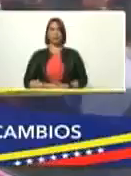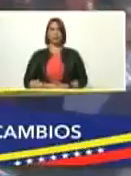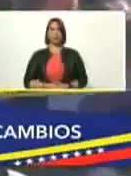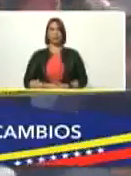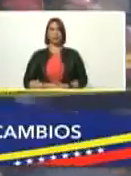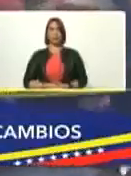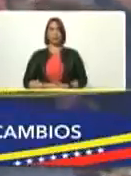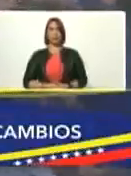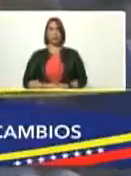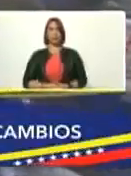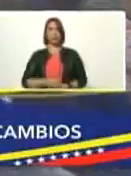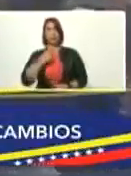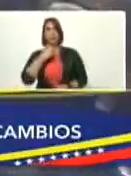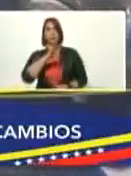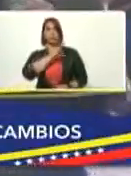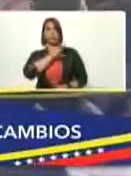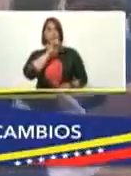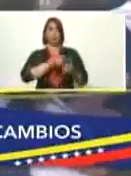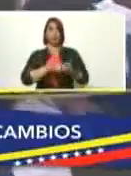¿Qué dice Cilia?